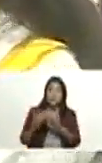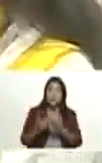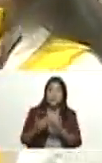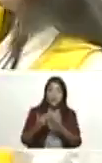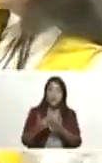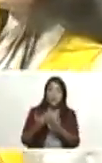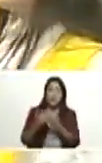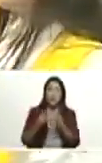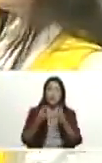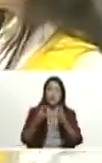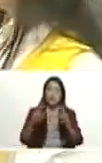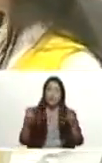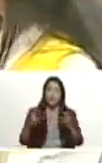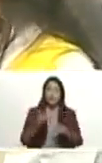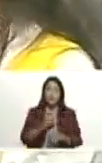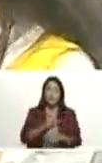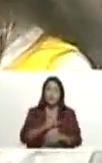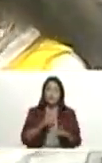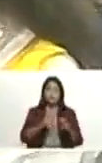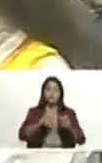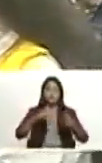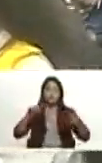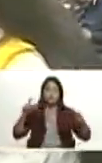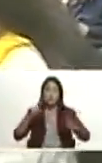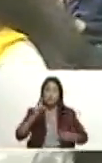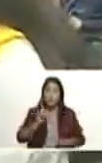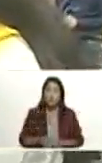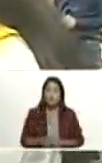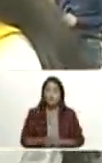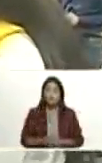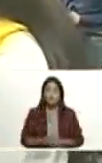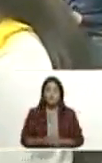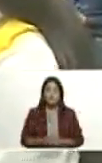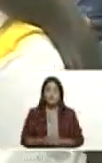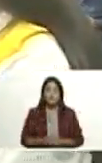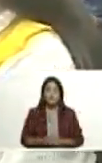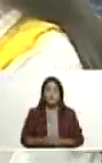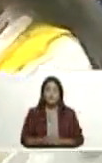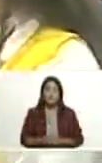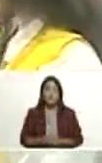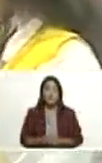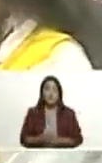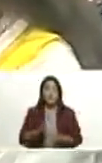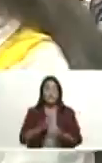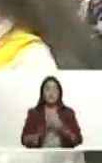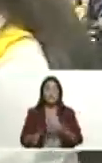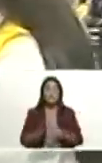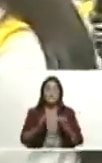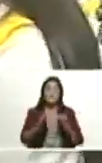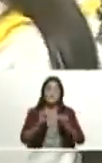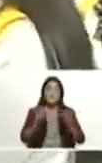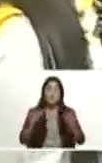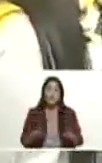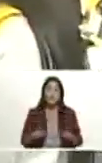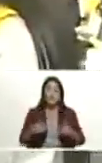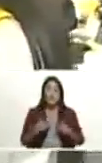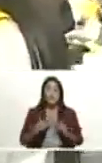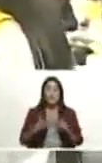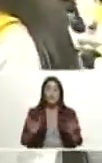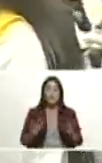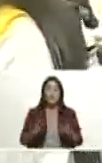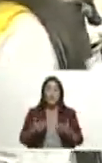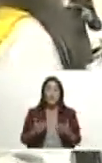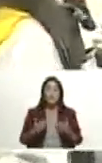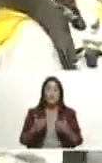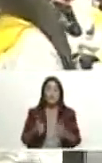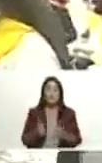la salud para garantizar de manera autónoma e independiente el funcionamiento de todo el sistema público de salud. Continúa el jefe de